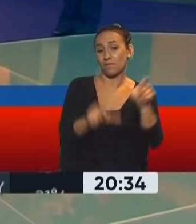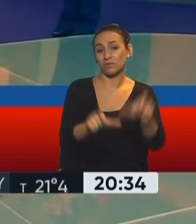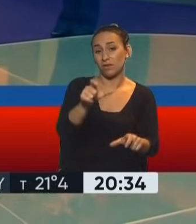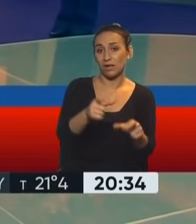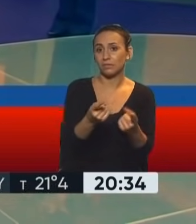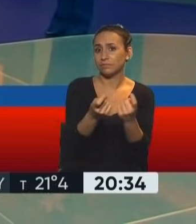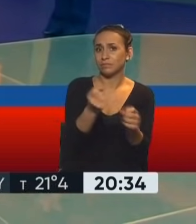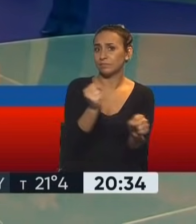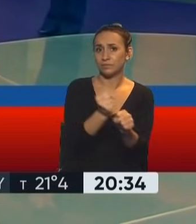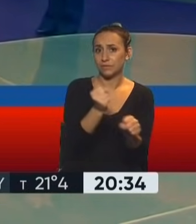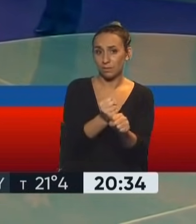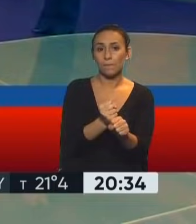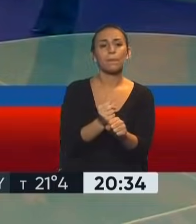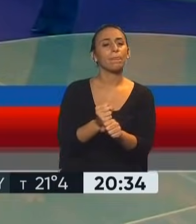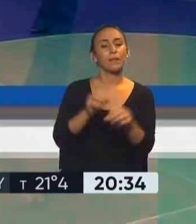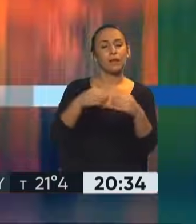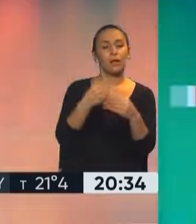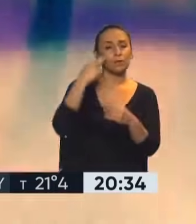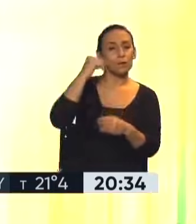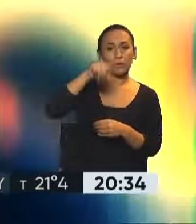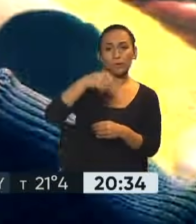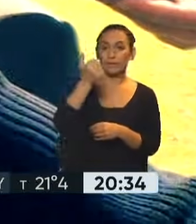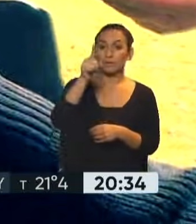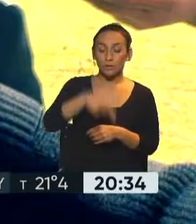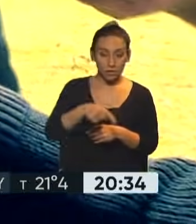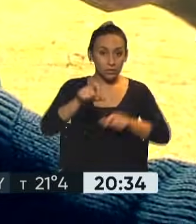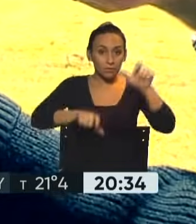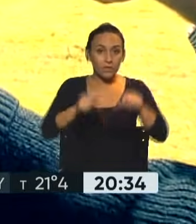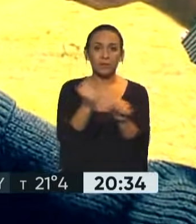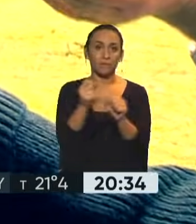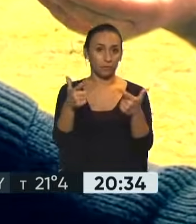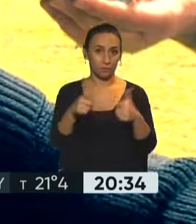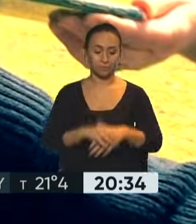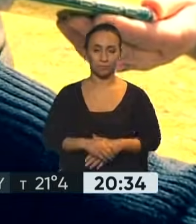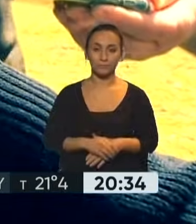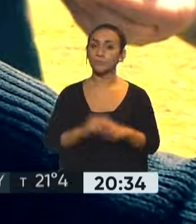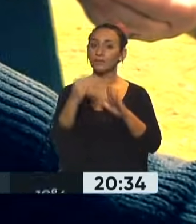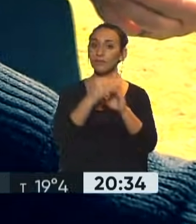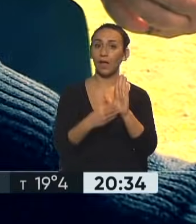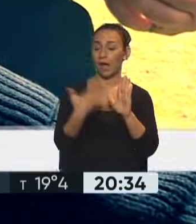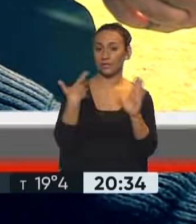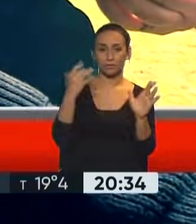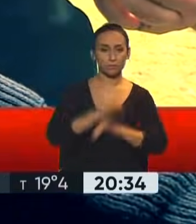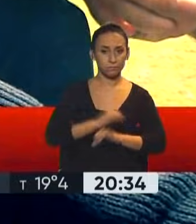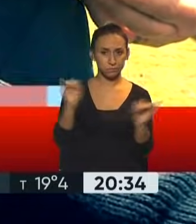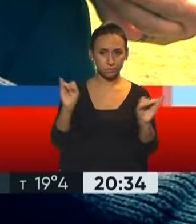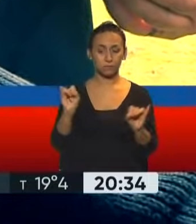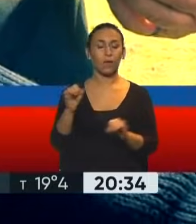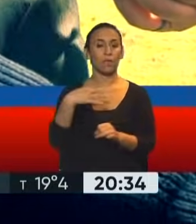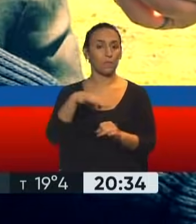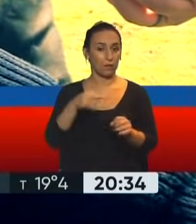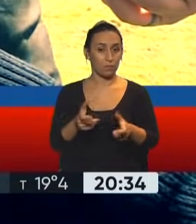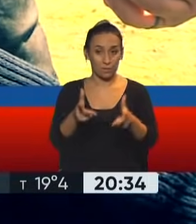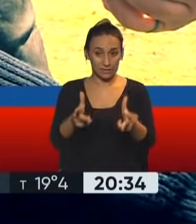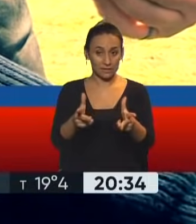tasa de desocupación se ubicó en 9,6%. Con los datos que se han conocido ayer, yo debo decir